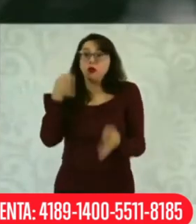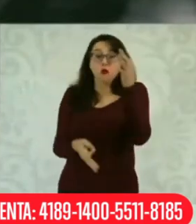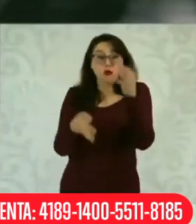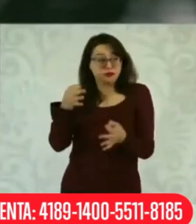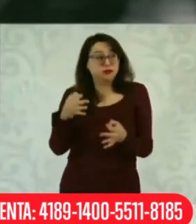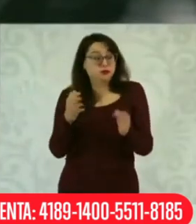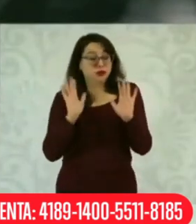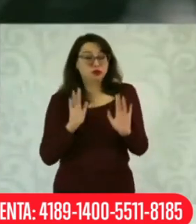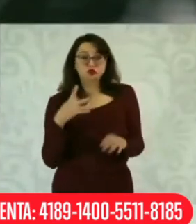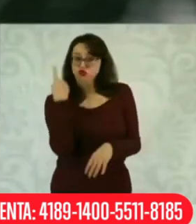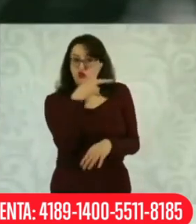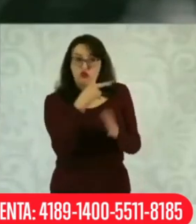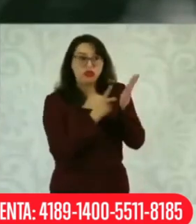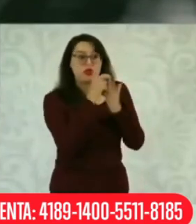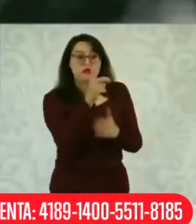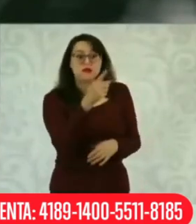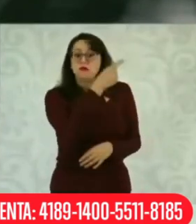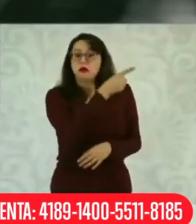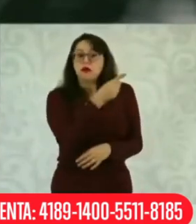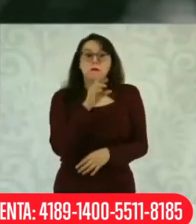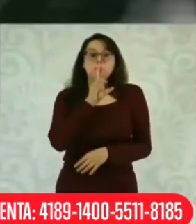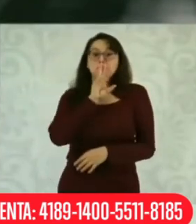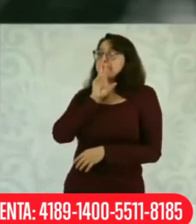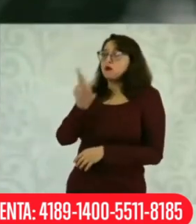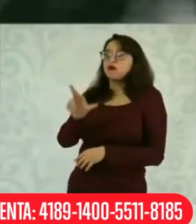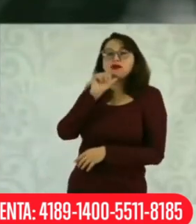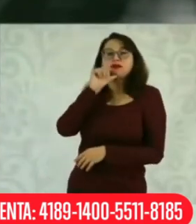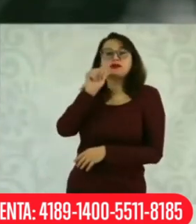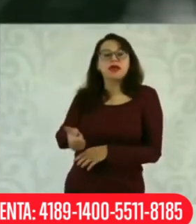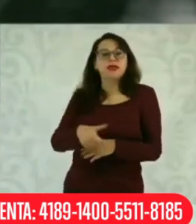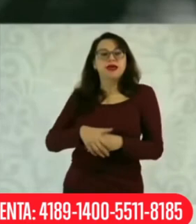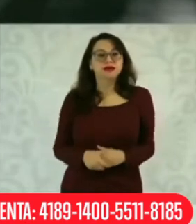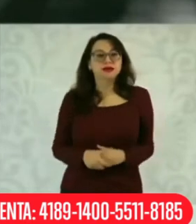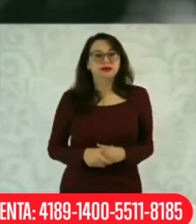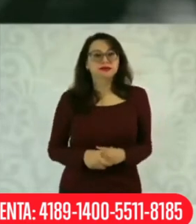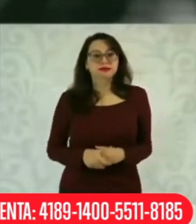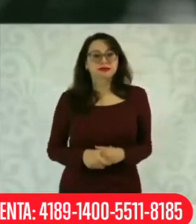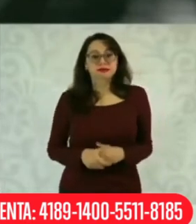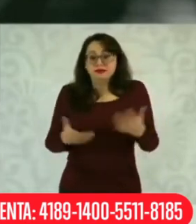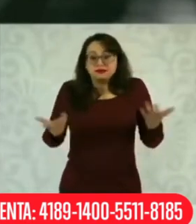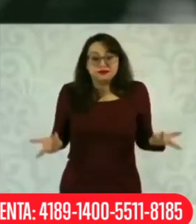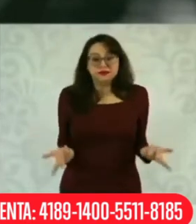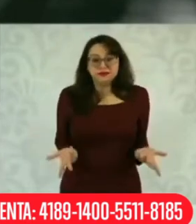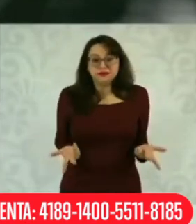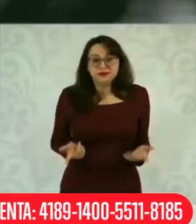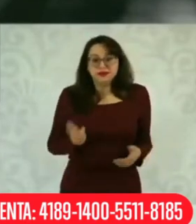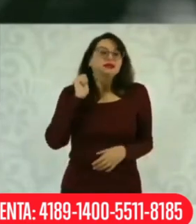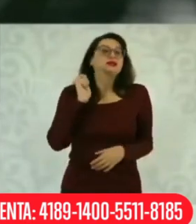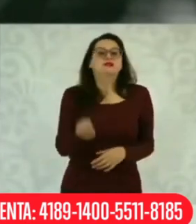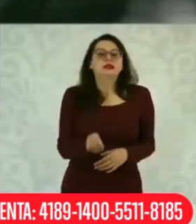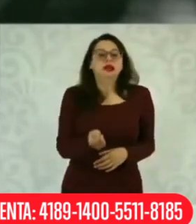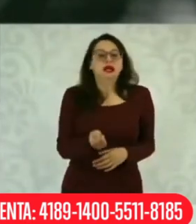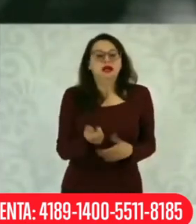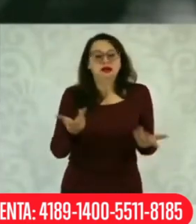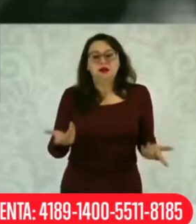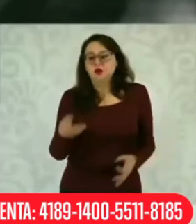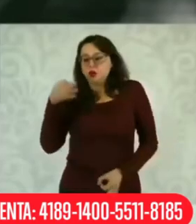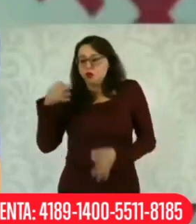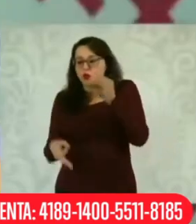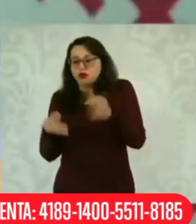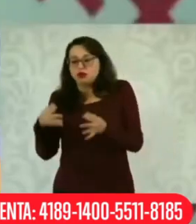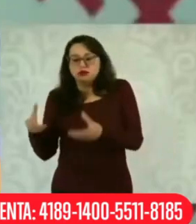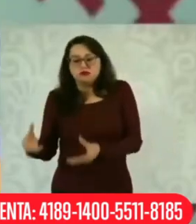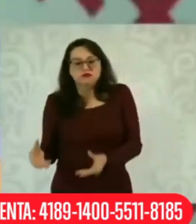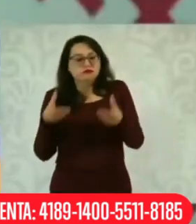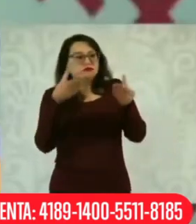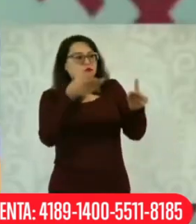no dieron respuesta, nunca la impugnaron. ¿Qué quiere decir? Que la lógica jurídica es clarísima,